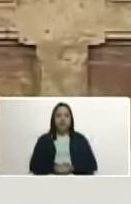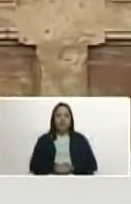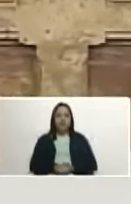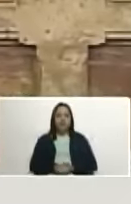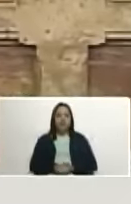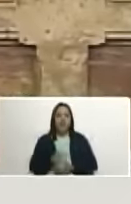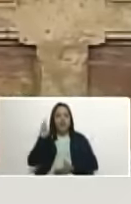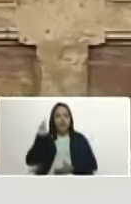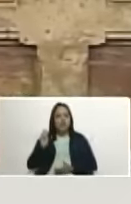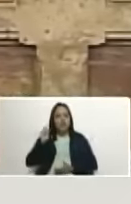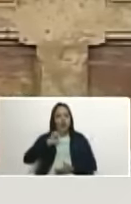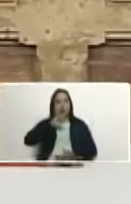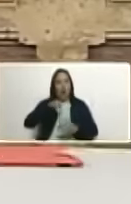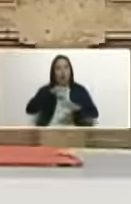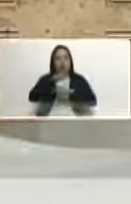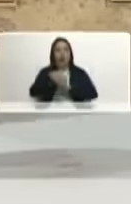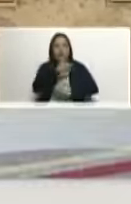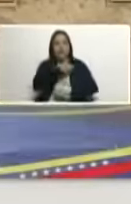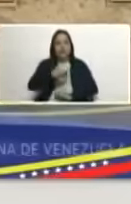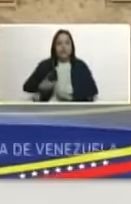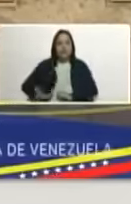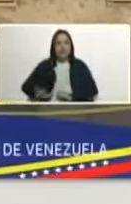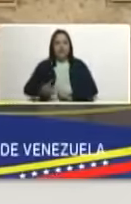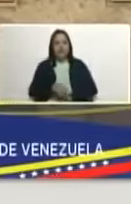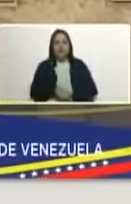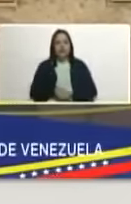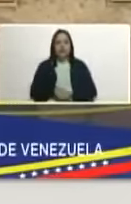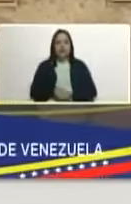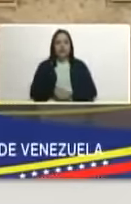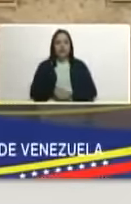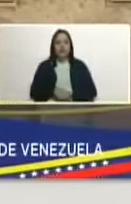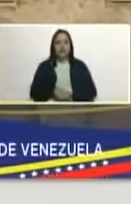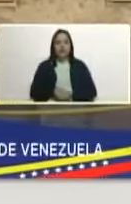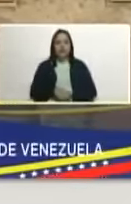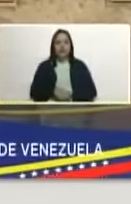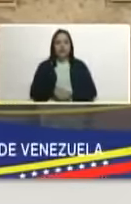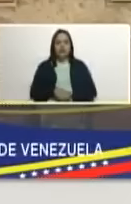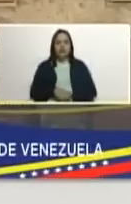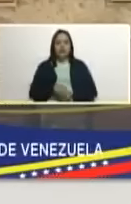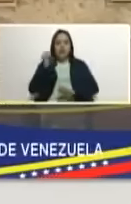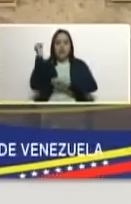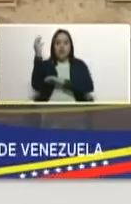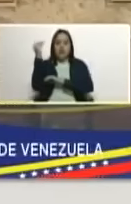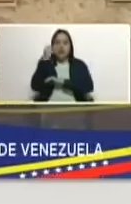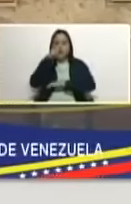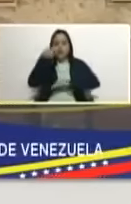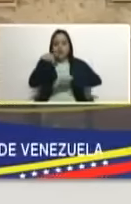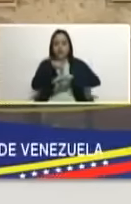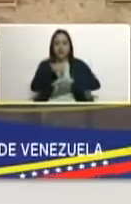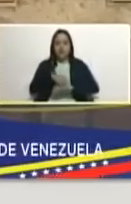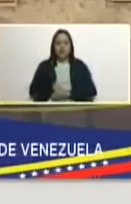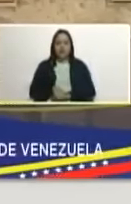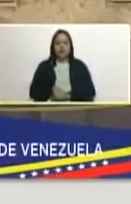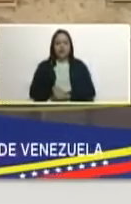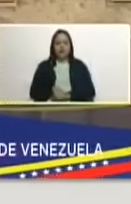Diputado Jorge Rodríguez, presidente de la Asamblea Nacional,